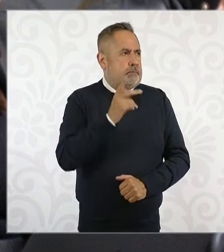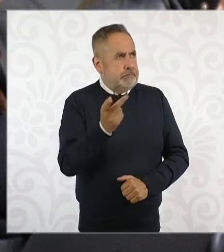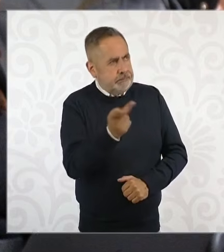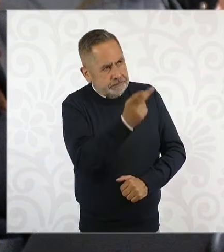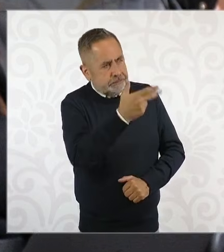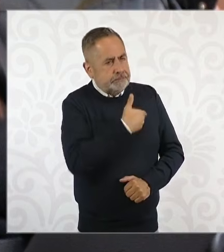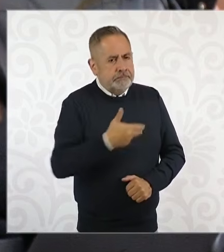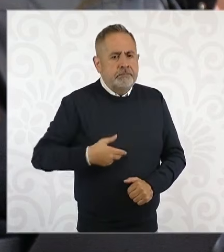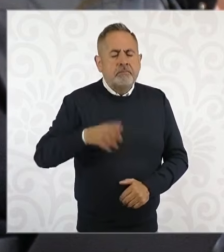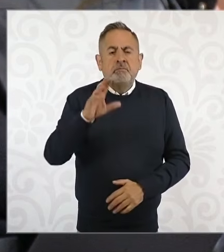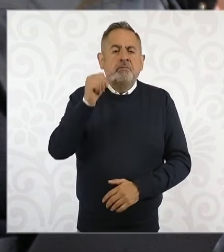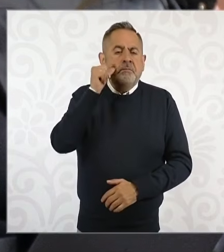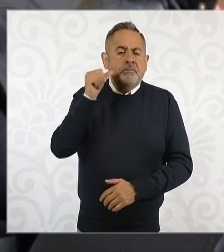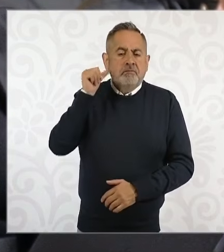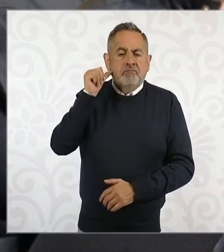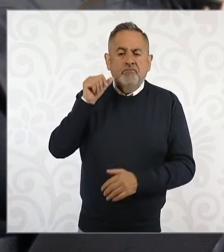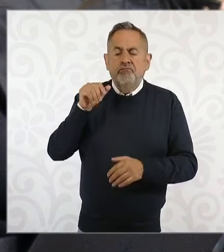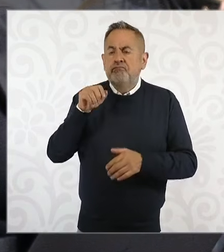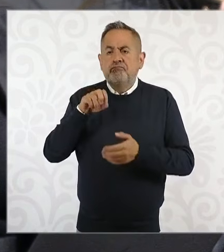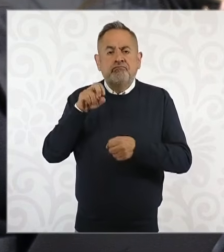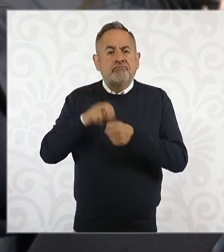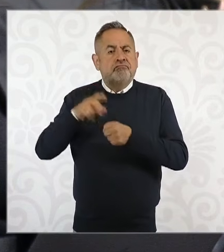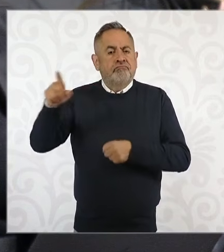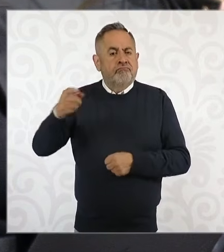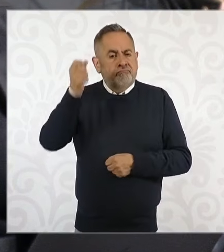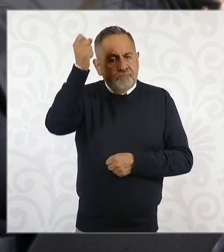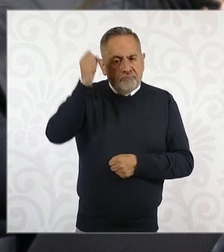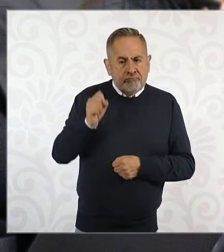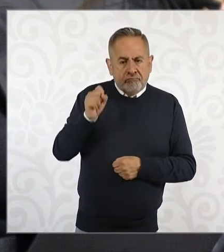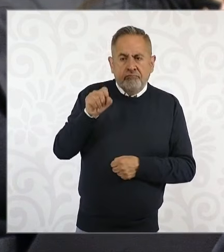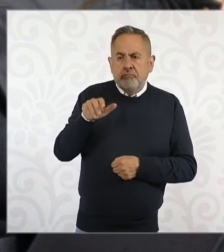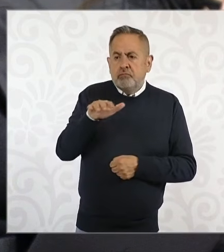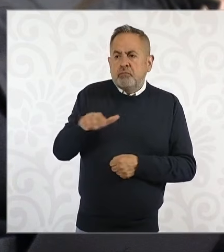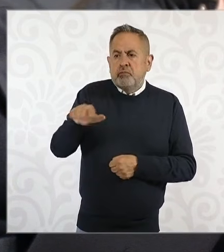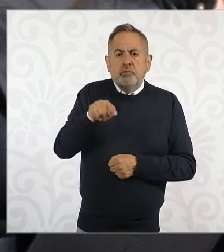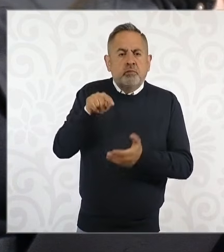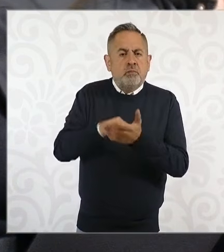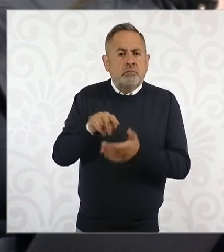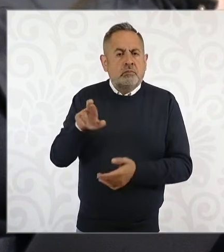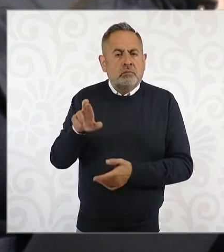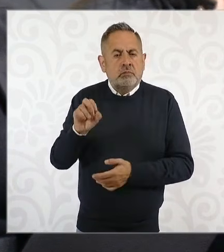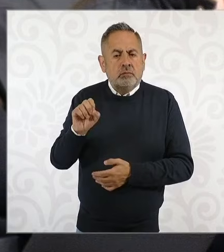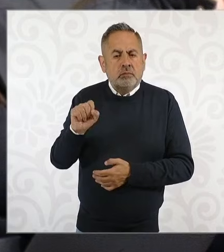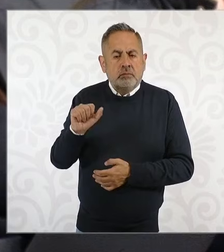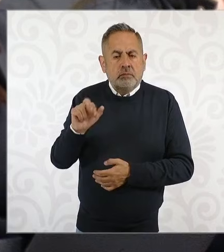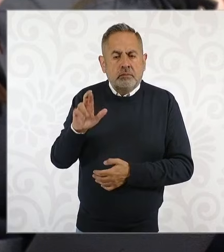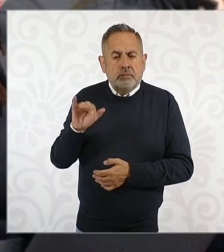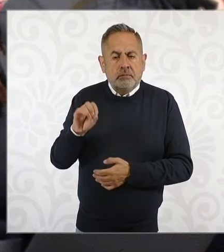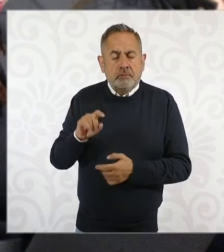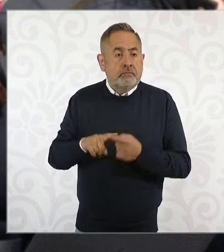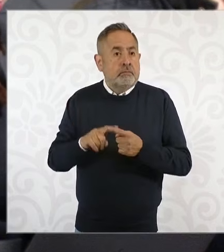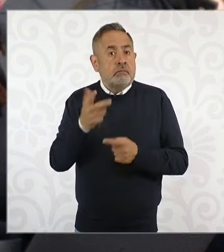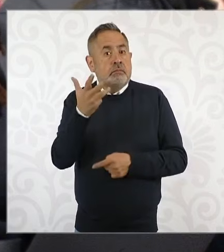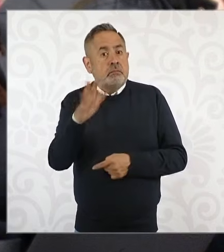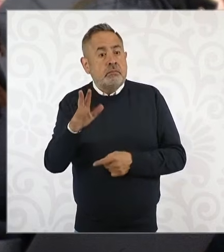una acción de las Fuerzas Armadas en Sinaloa, en Rosario, y hubo al menos 10 personas